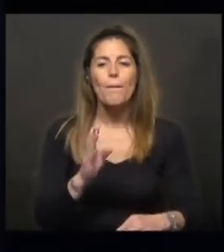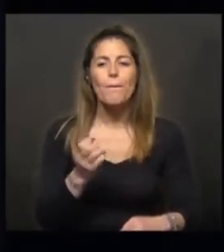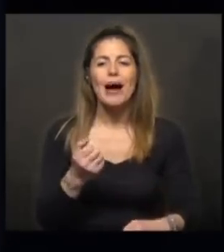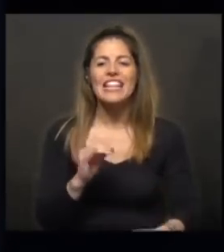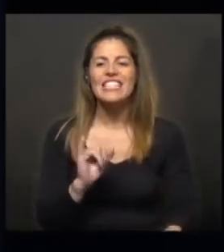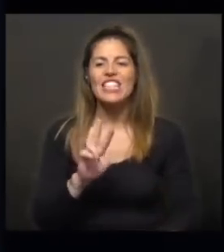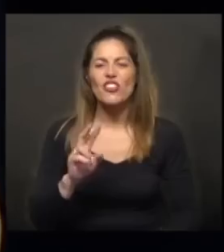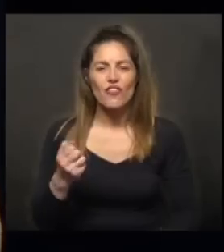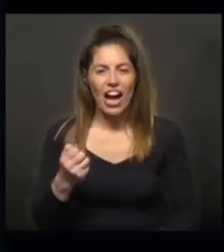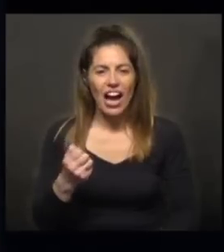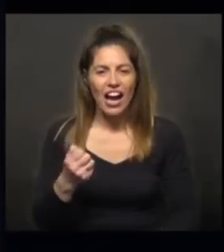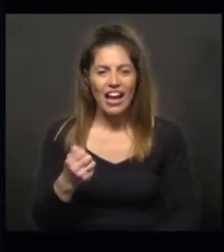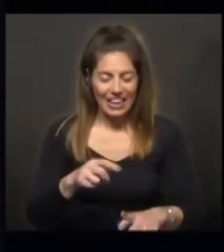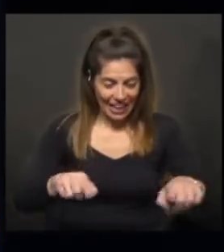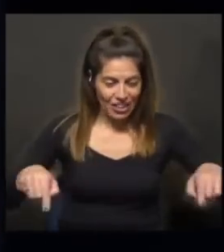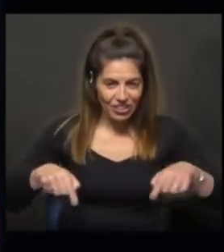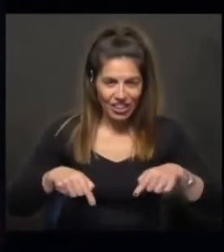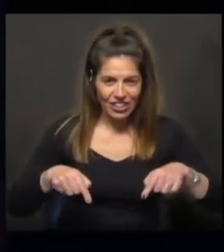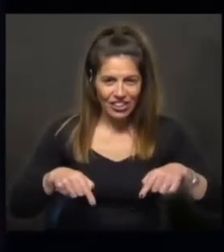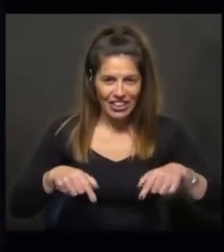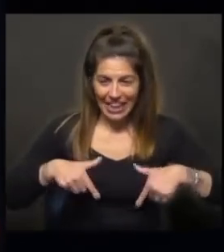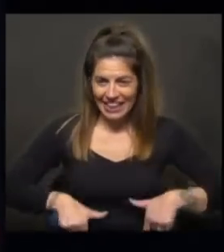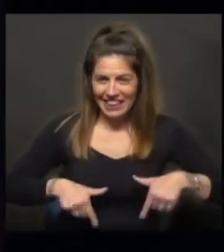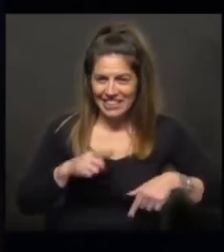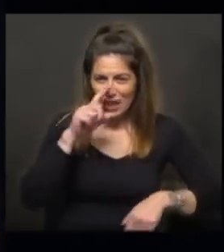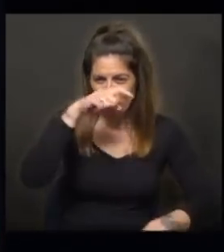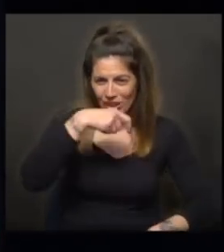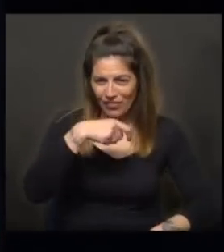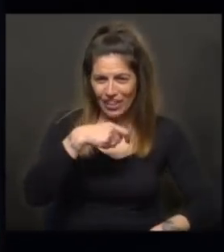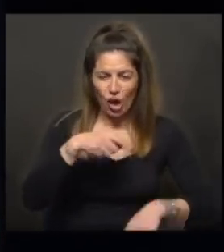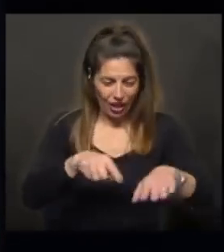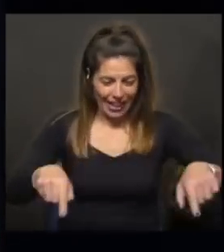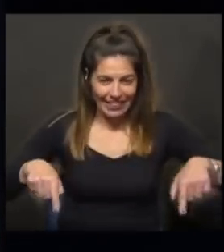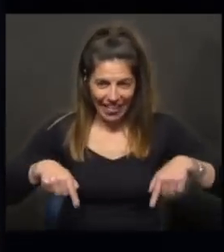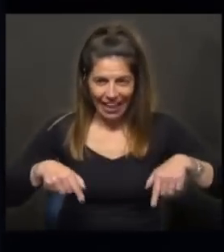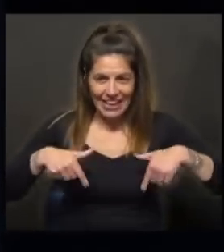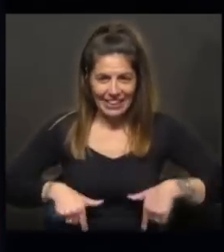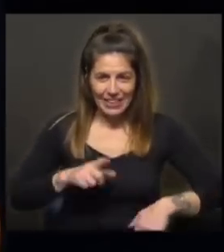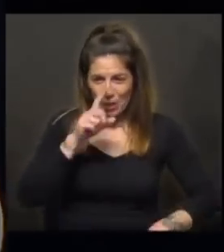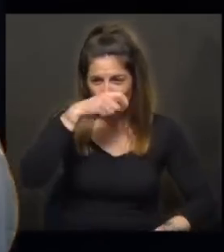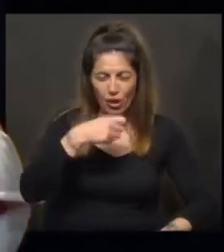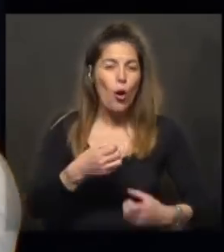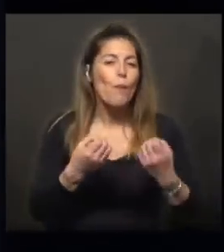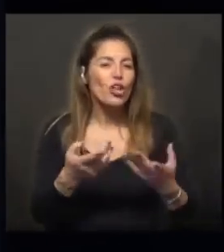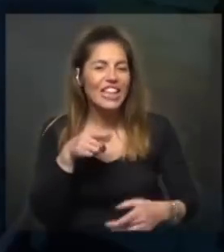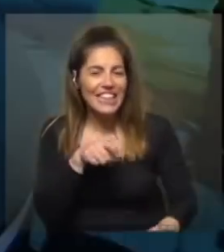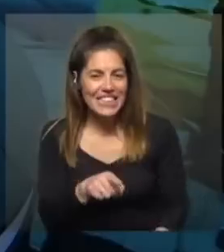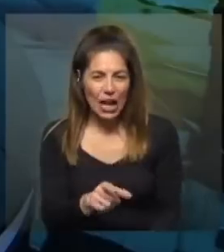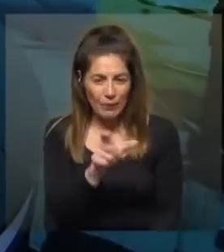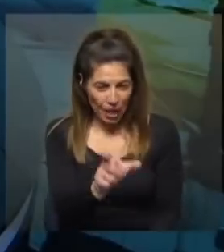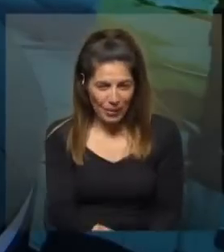Montevideo no sé cómo se llama el atrio el atle tendencia Montevideo este bueno porque por qué